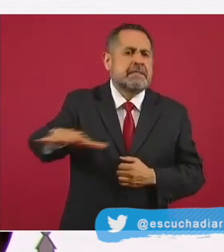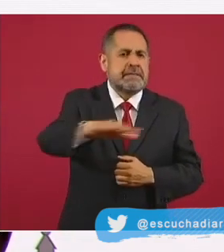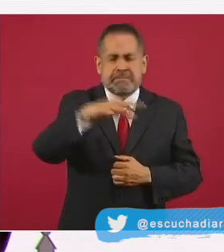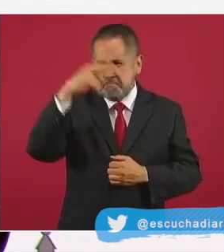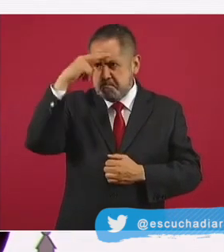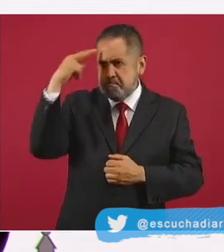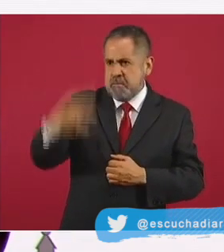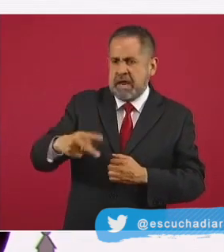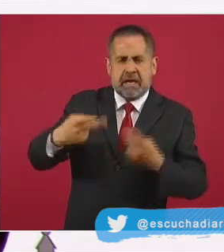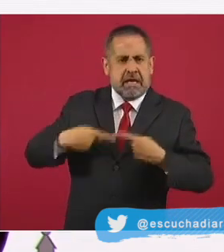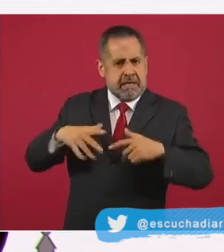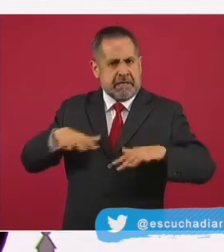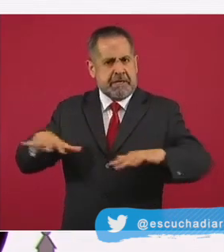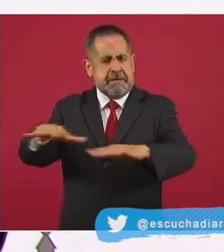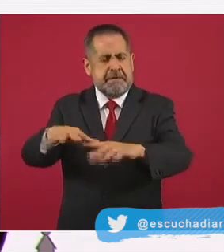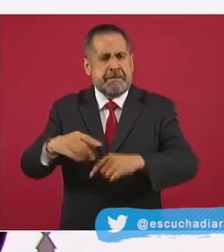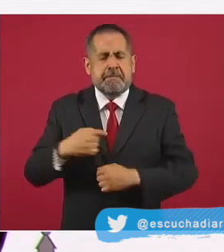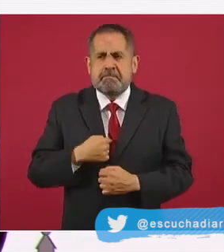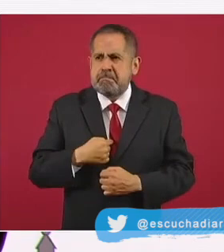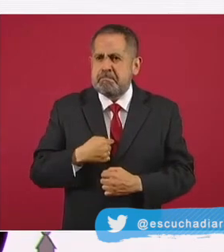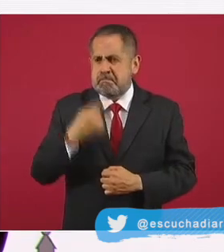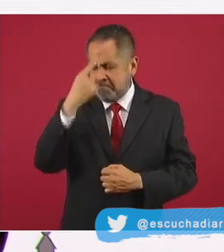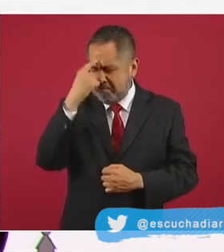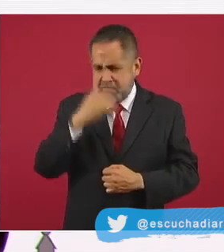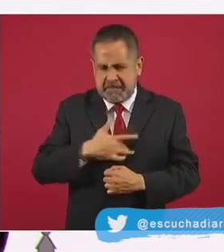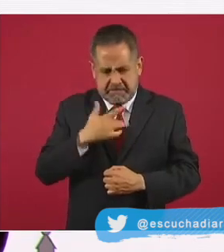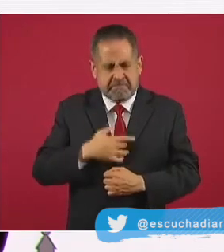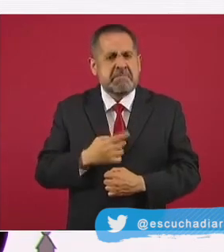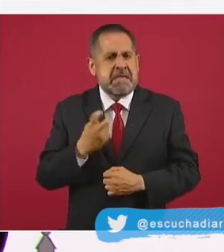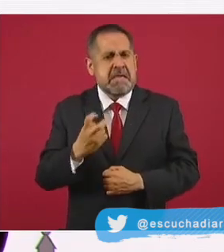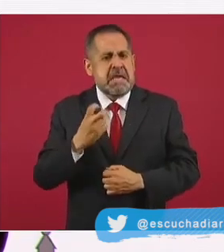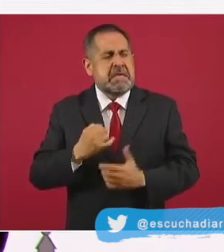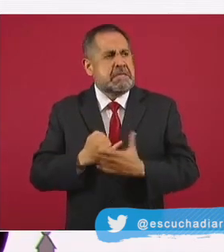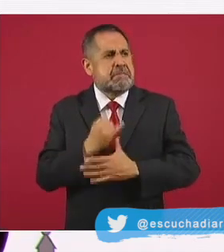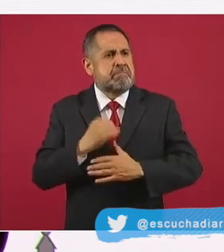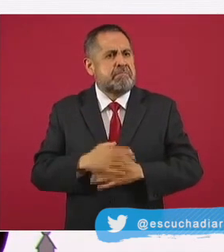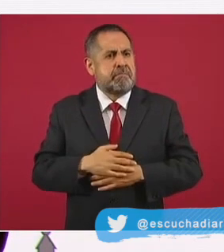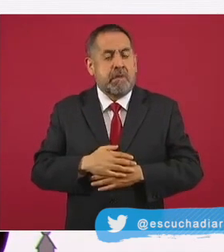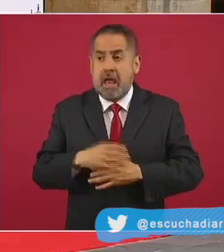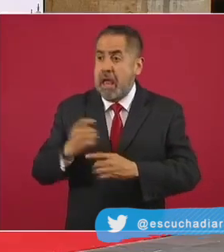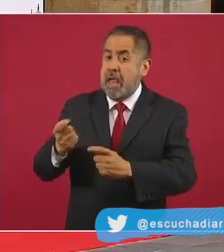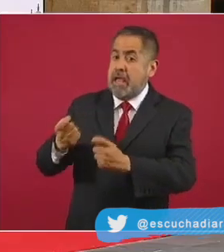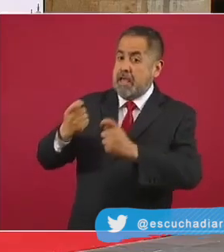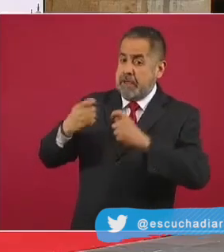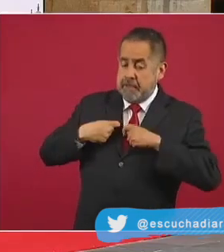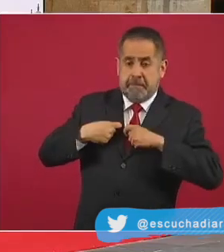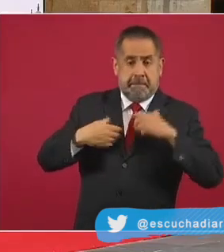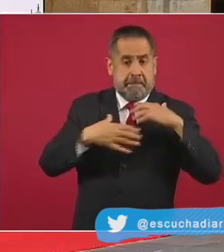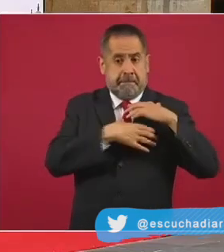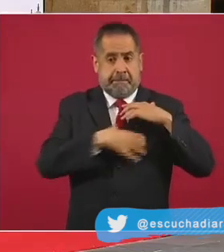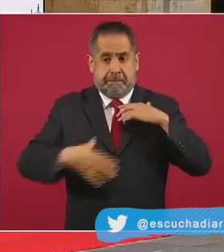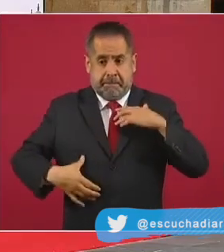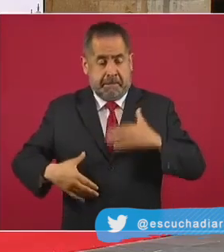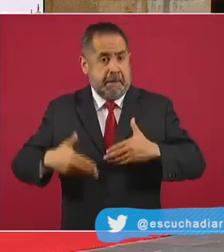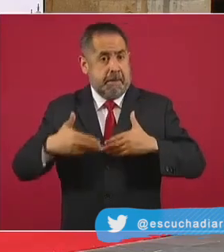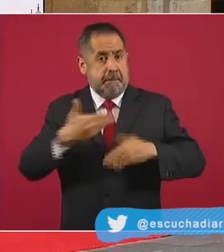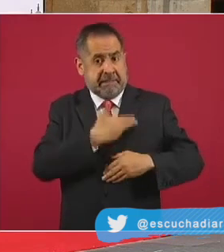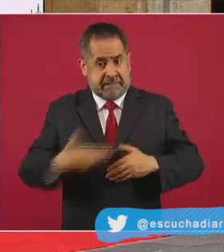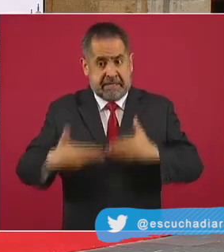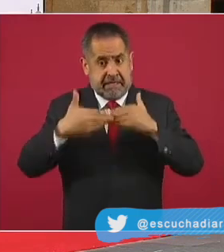esta convicción, desde que tomé posesión del cargo, empezó a llevarse a cabo una